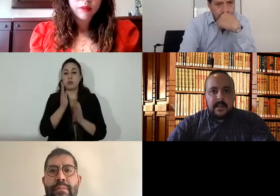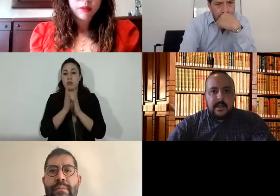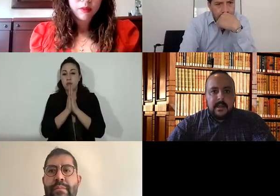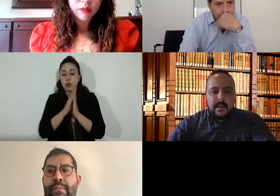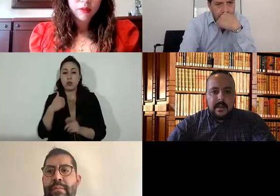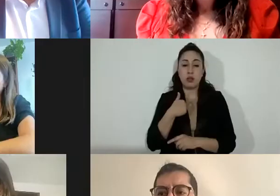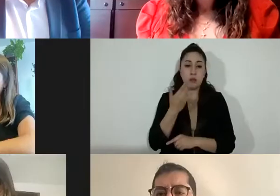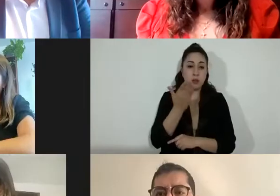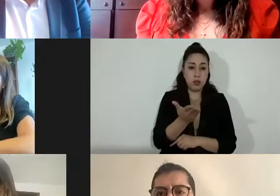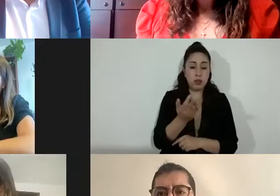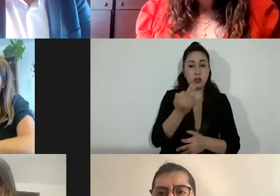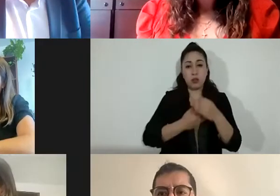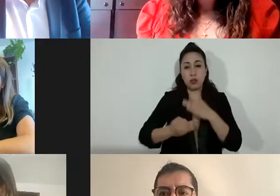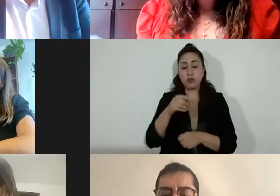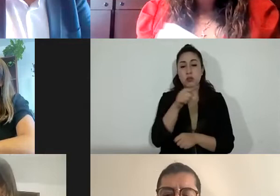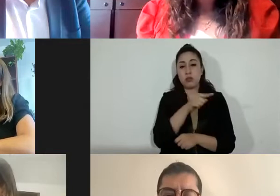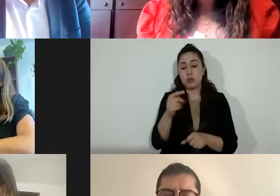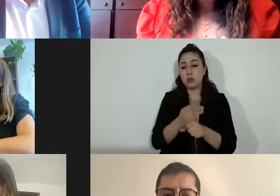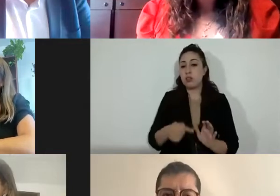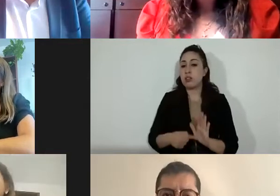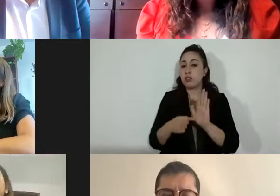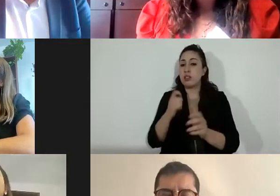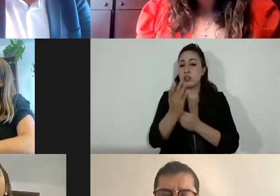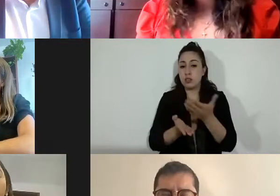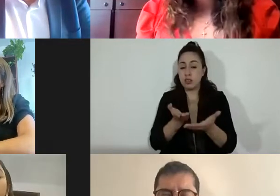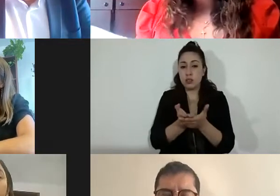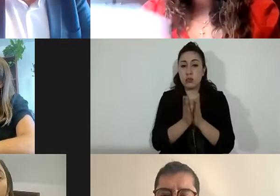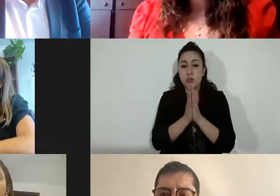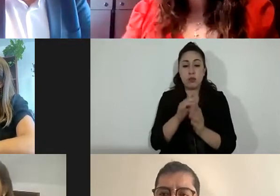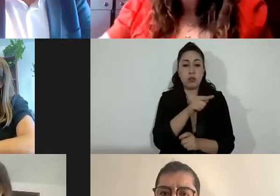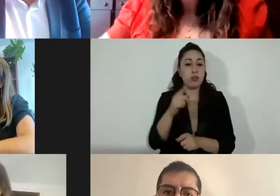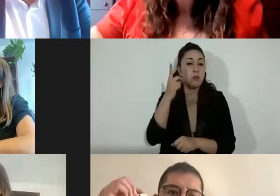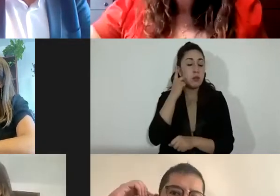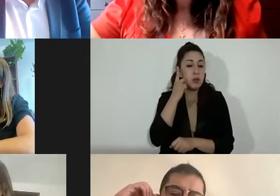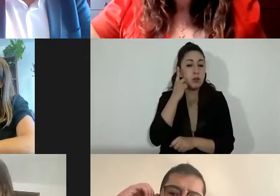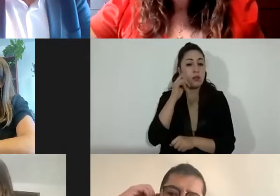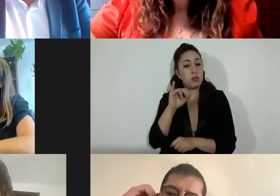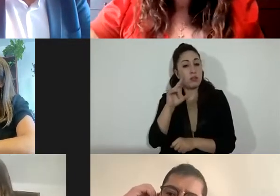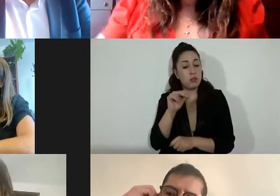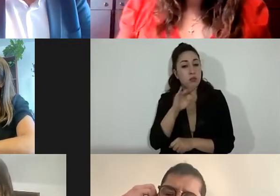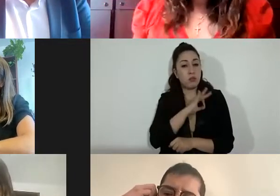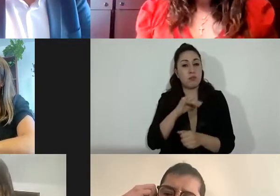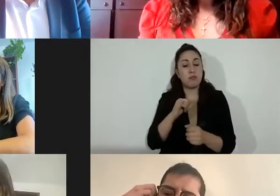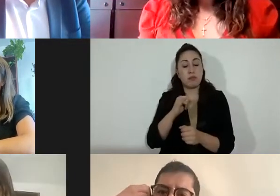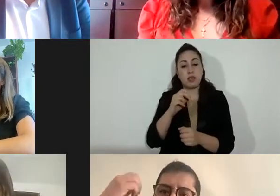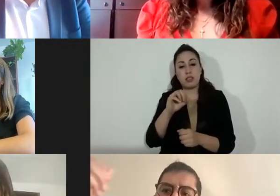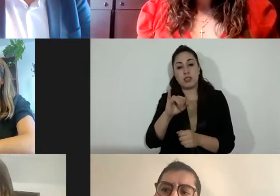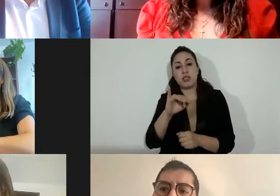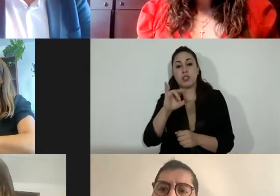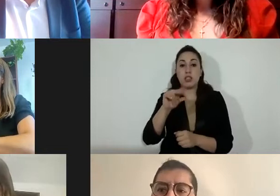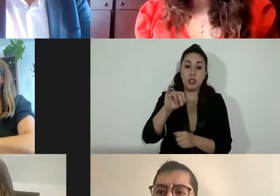bien a poner a consideración de esta Junta de Coordinación Política, si pudiéramos tomar por acuerdo